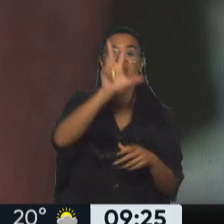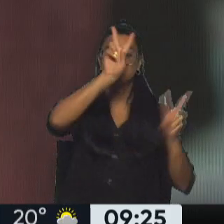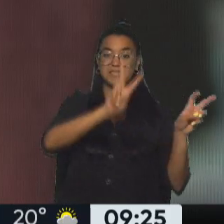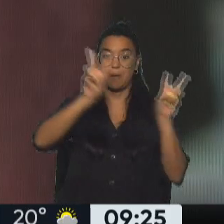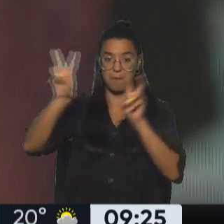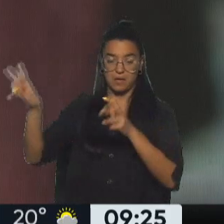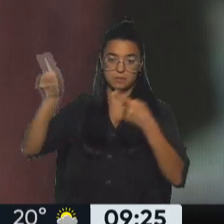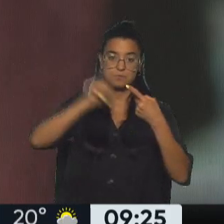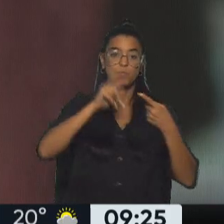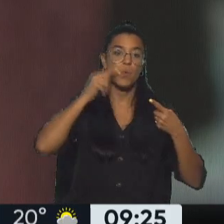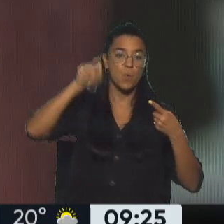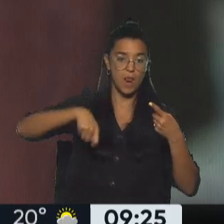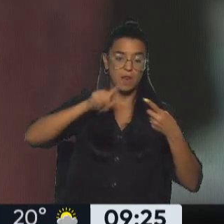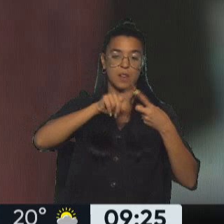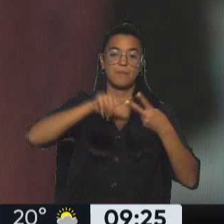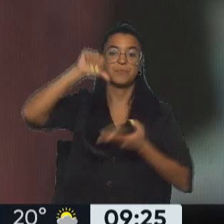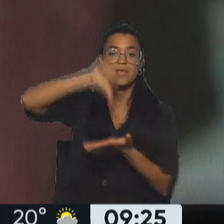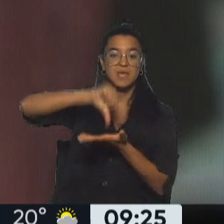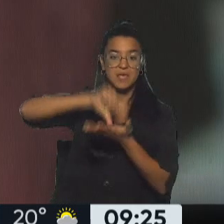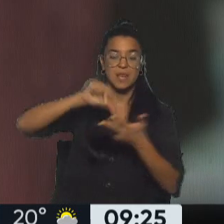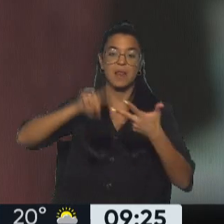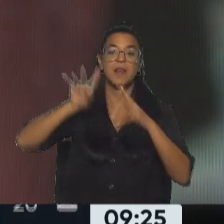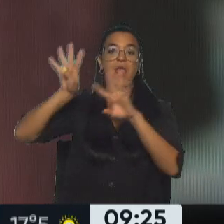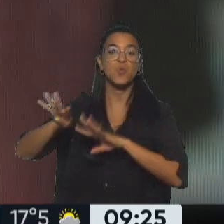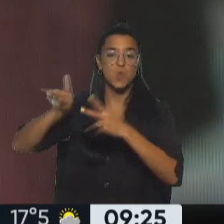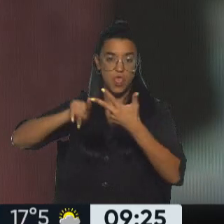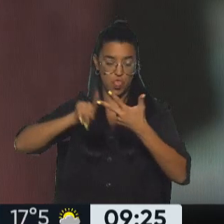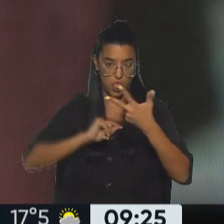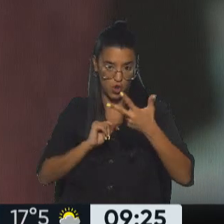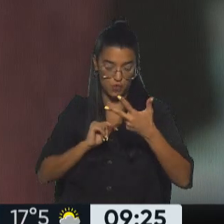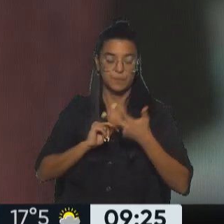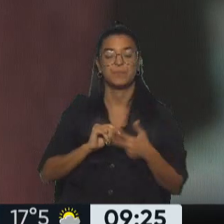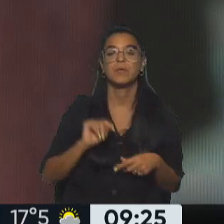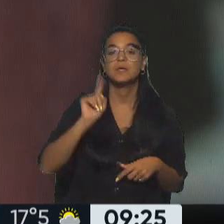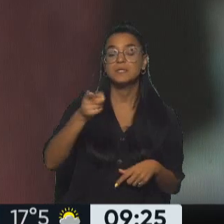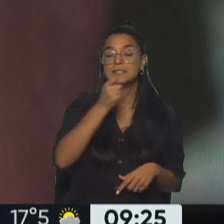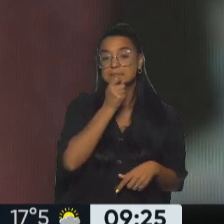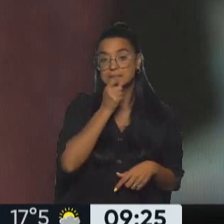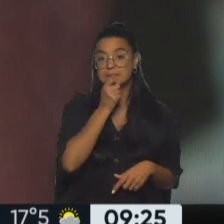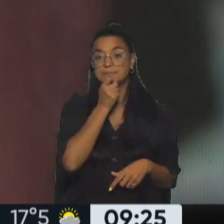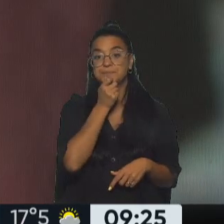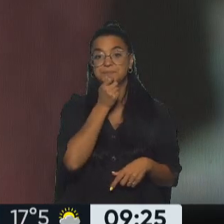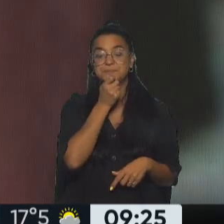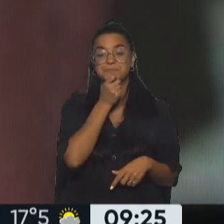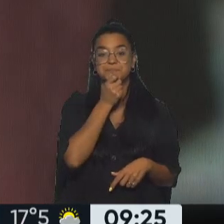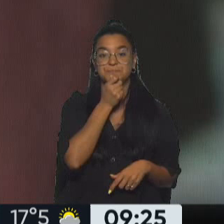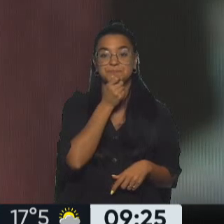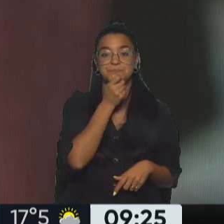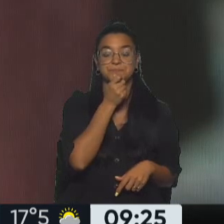que eran Ucrania Irán y Reino Unido si consideramos el papel de